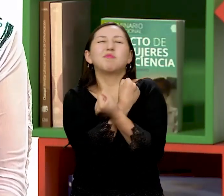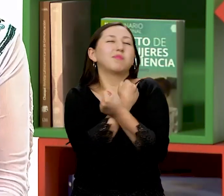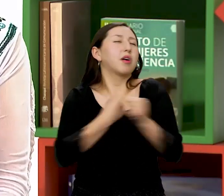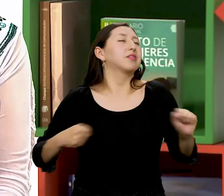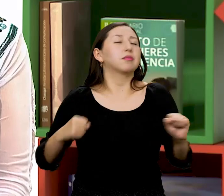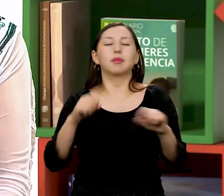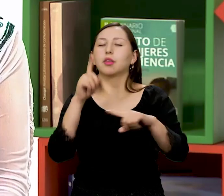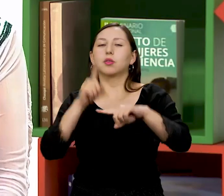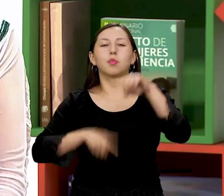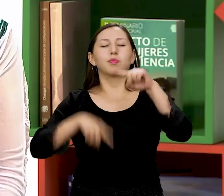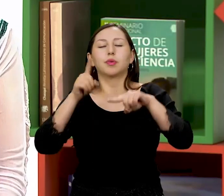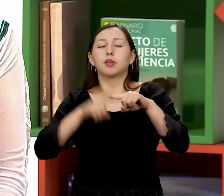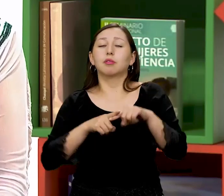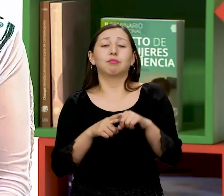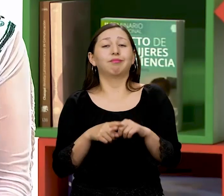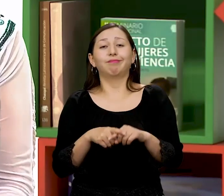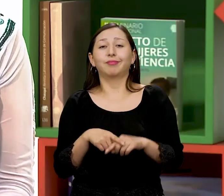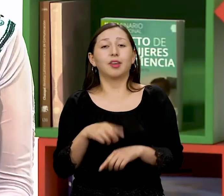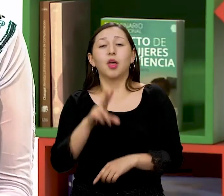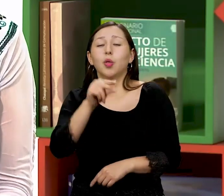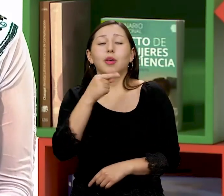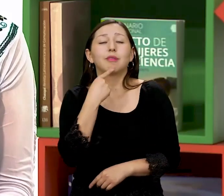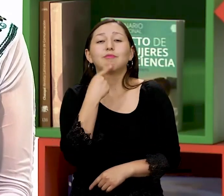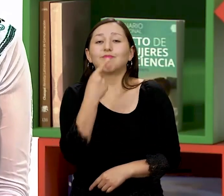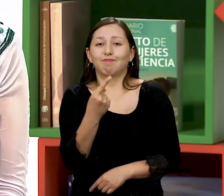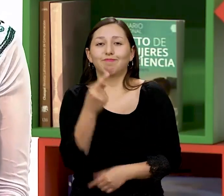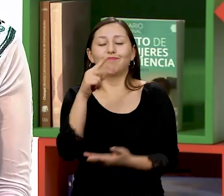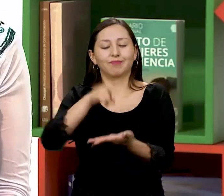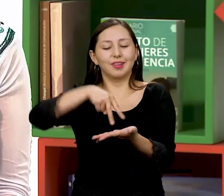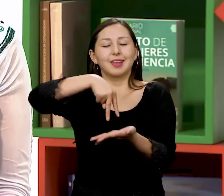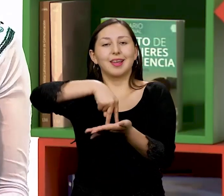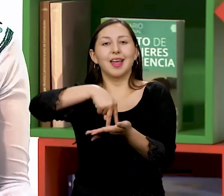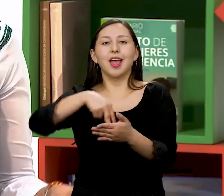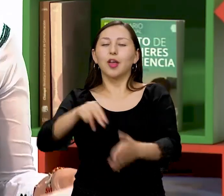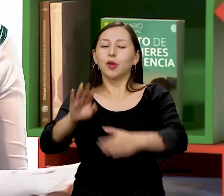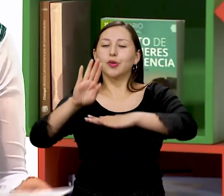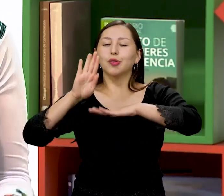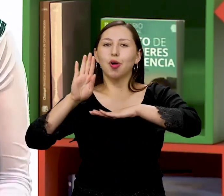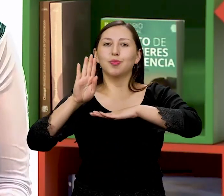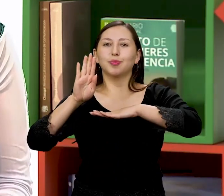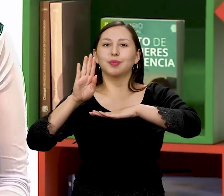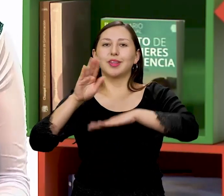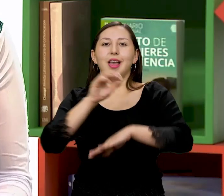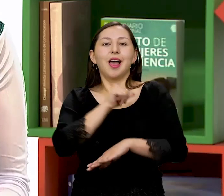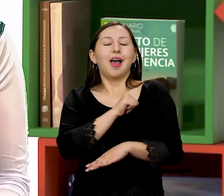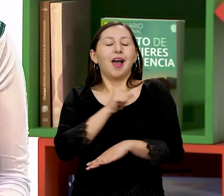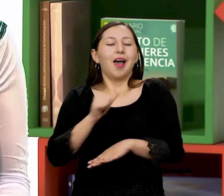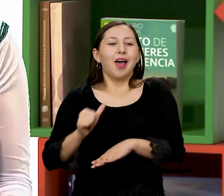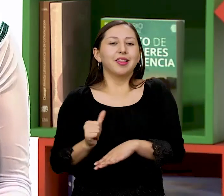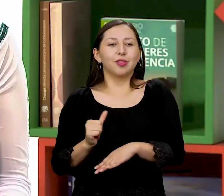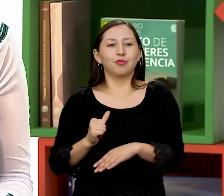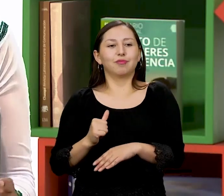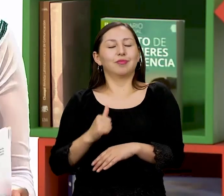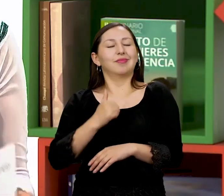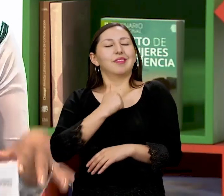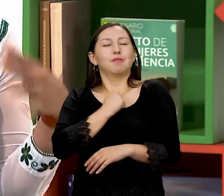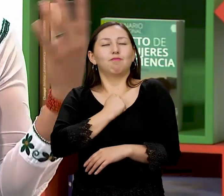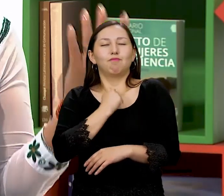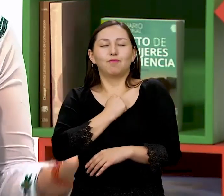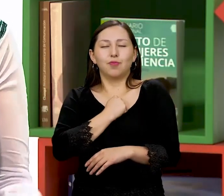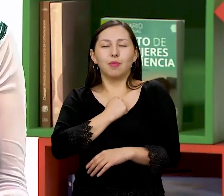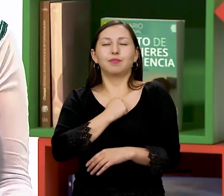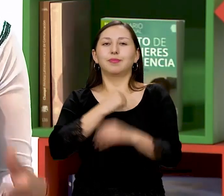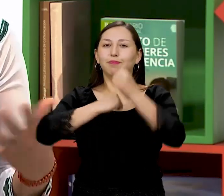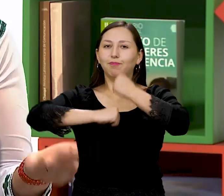poco, toma un poco más de tiempo, pero si hay el compromiso, la actitud, digamos, nos